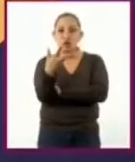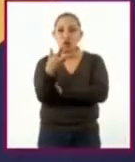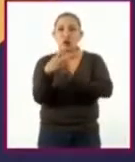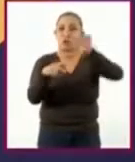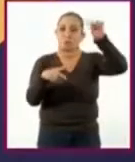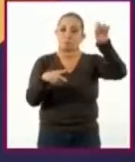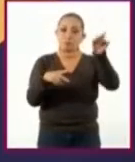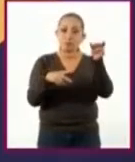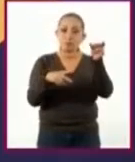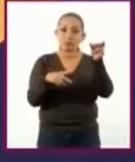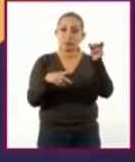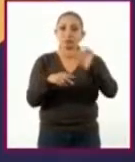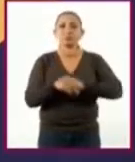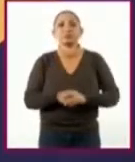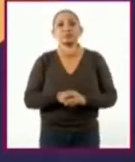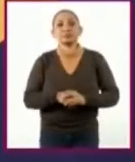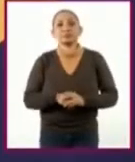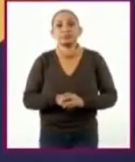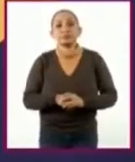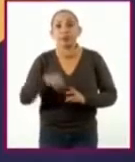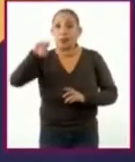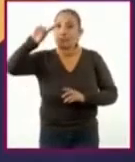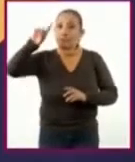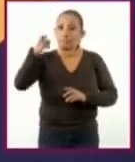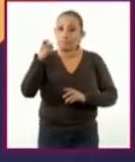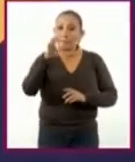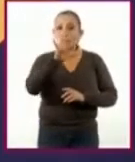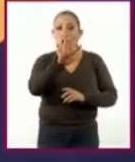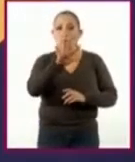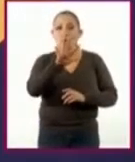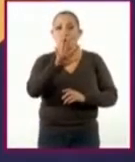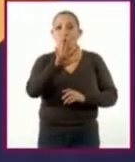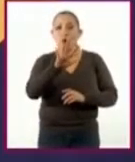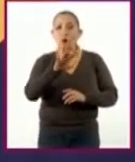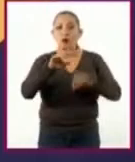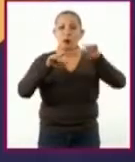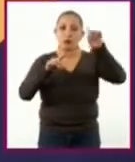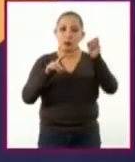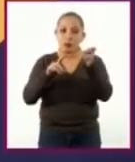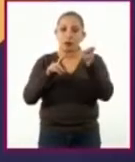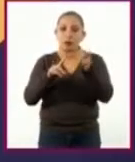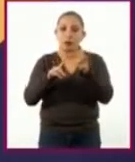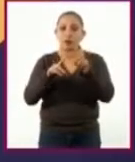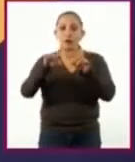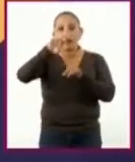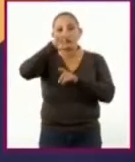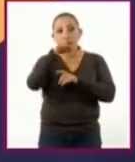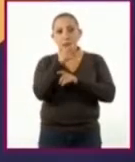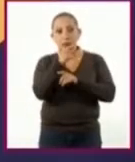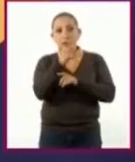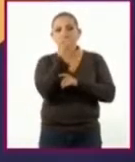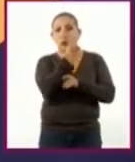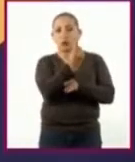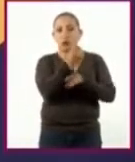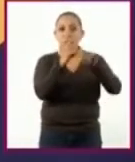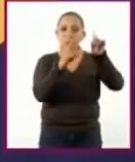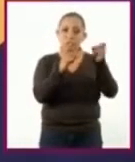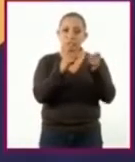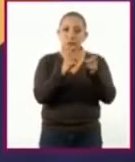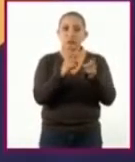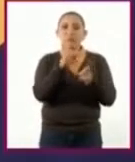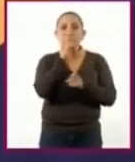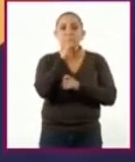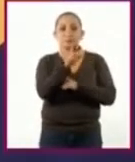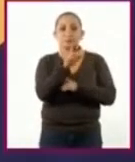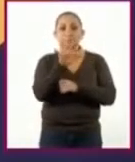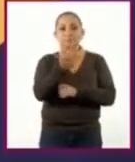8, se cierra paréntesis. Se abre paréntesis, 5, se cierra paréntesis. Se abre paréntesis, 1, se cierra